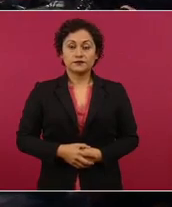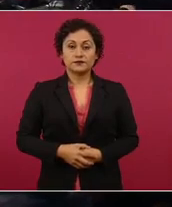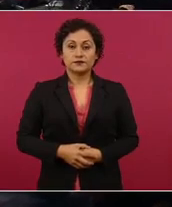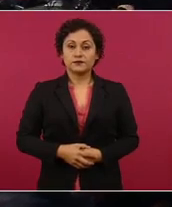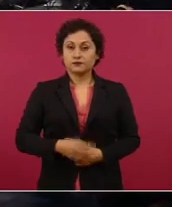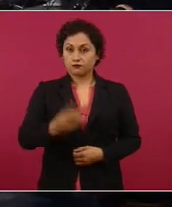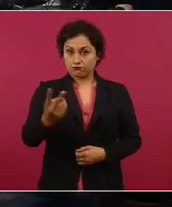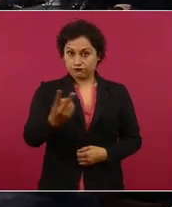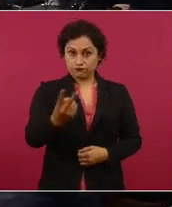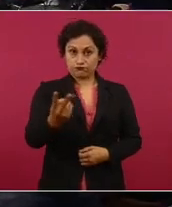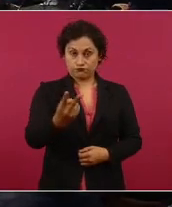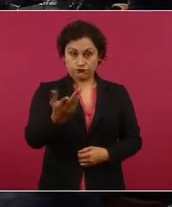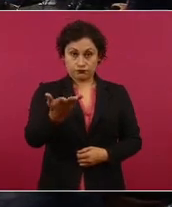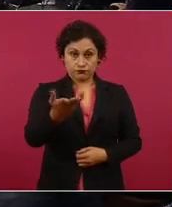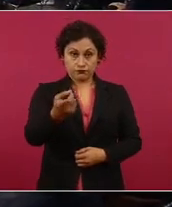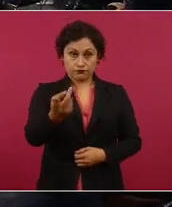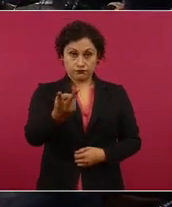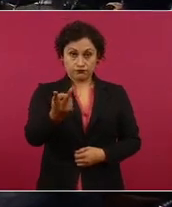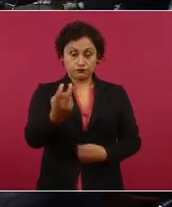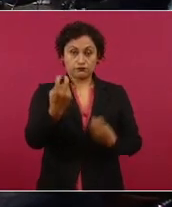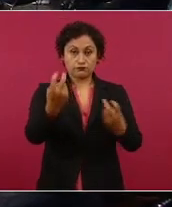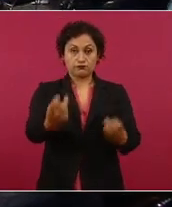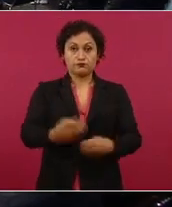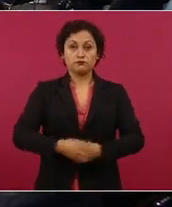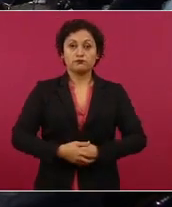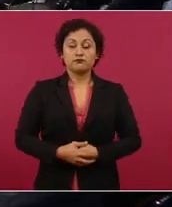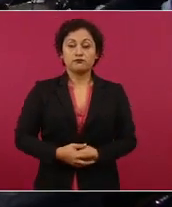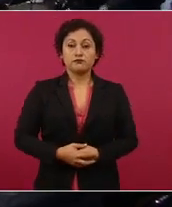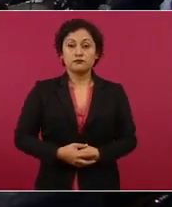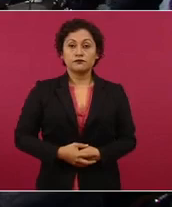Ustedes dos, los dos de atrás.